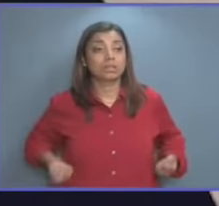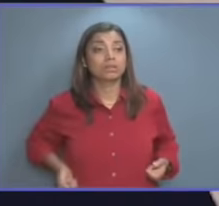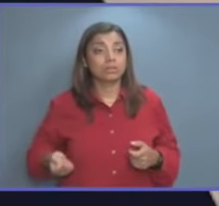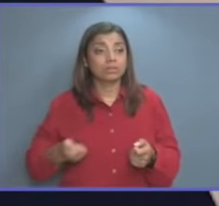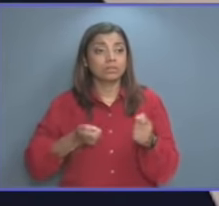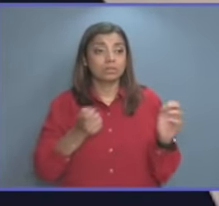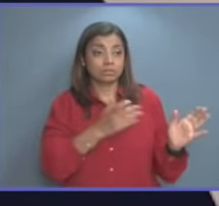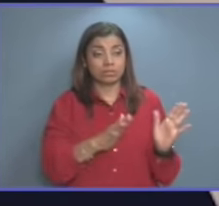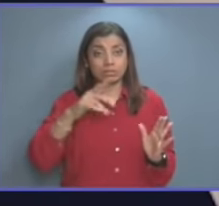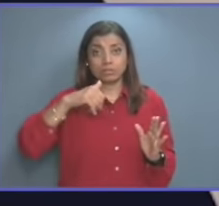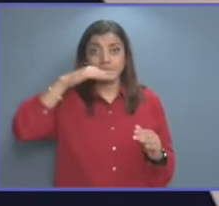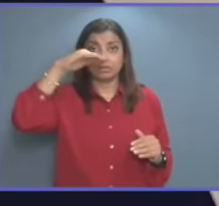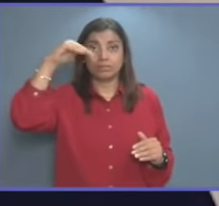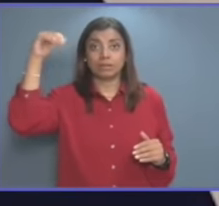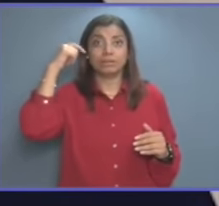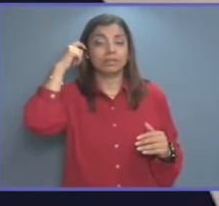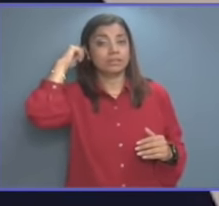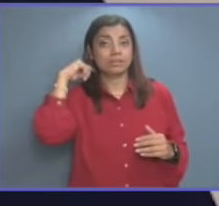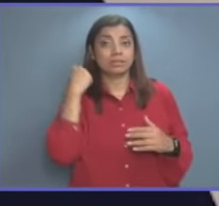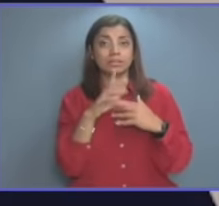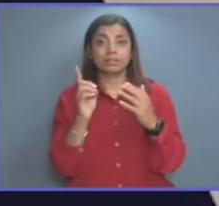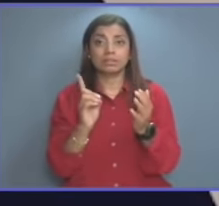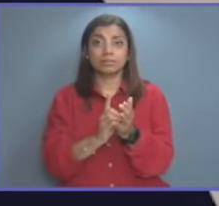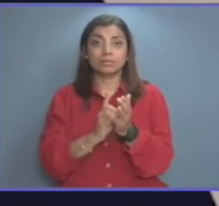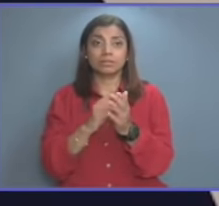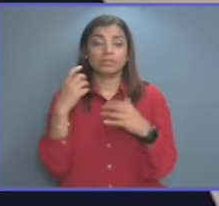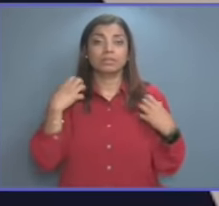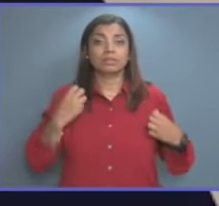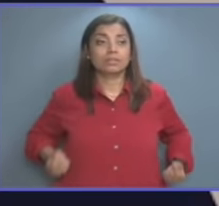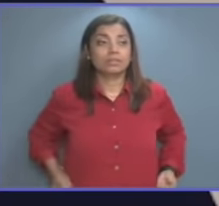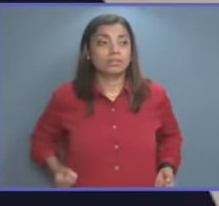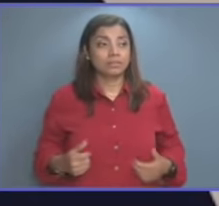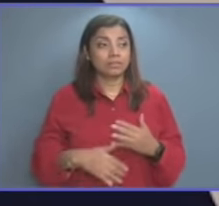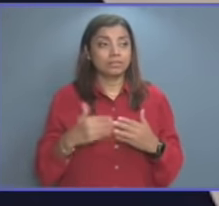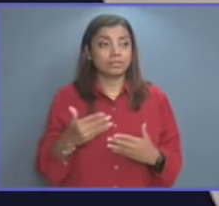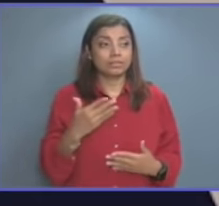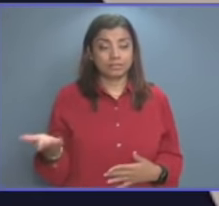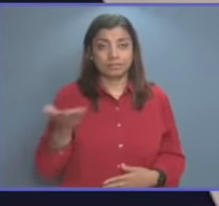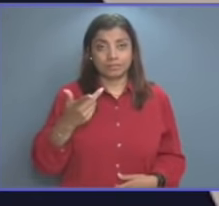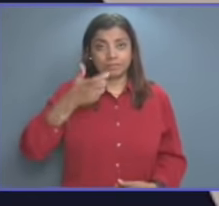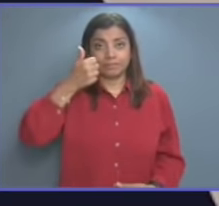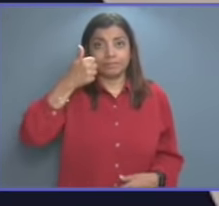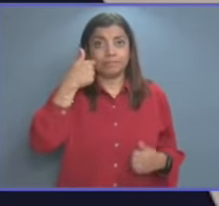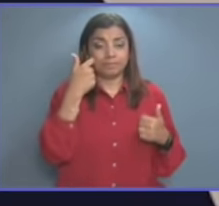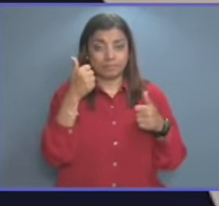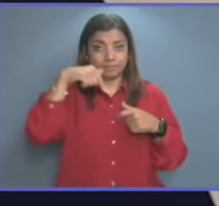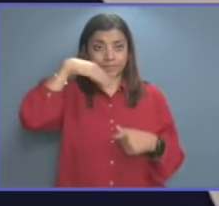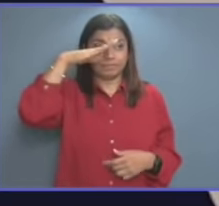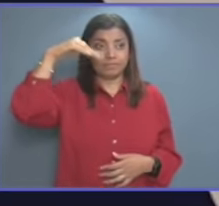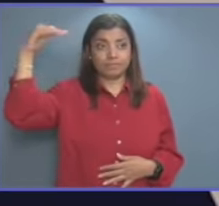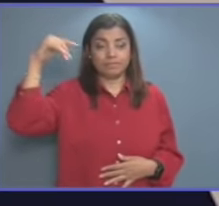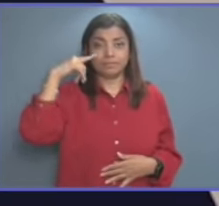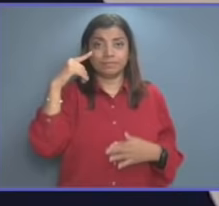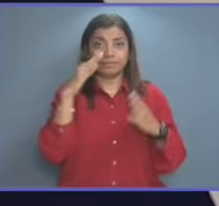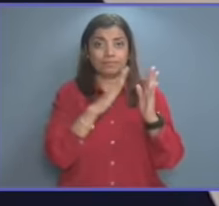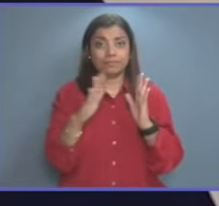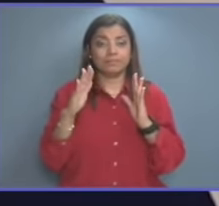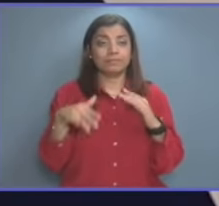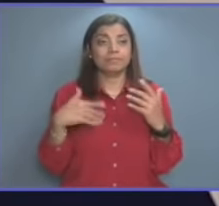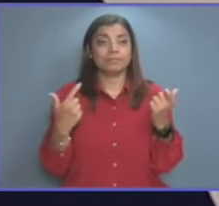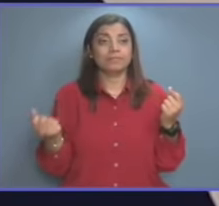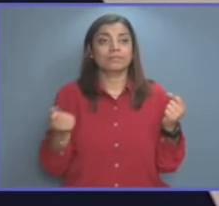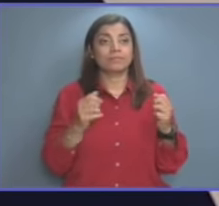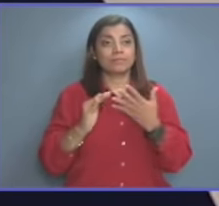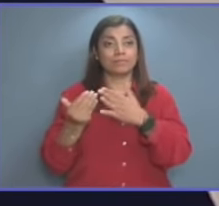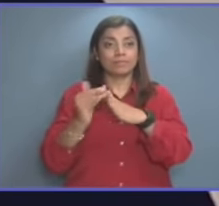de este país y los buenos resultados de este gobierno son los buenos resultados que va a tener este país por ende que van a tener las